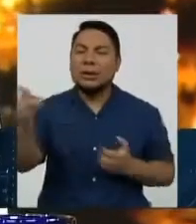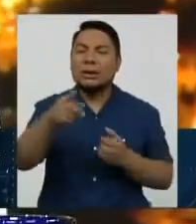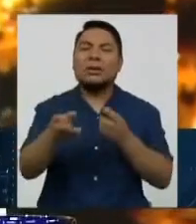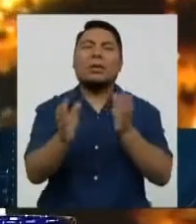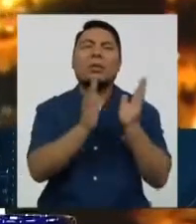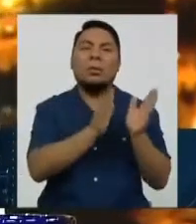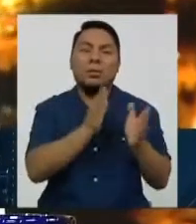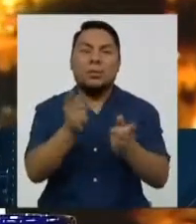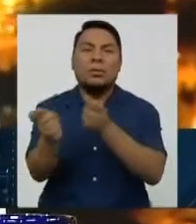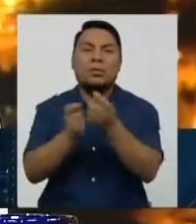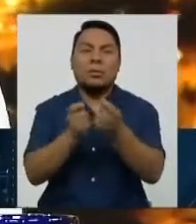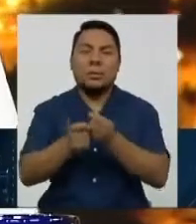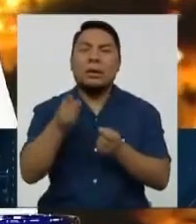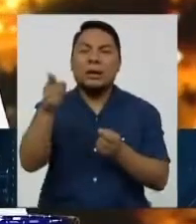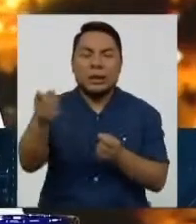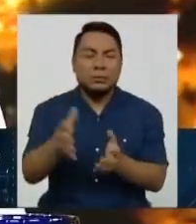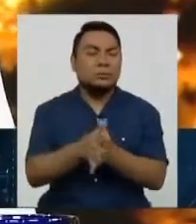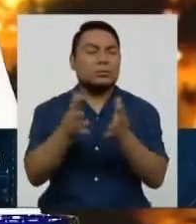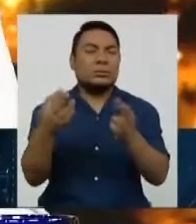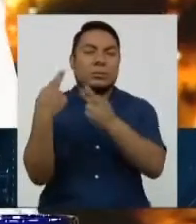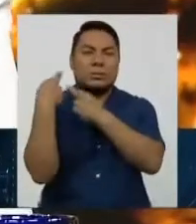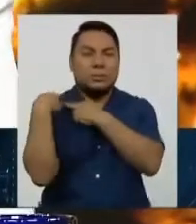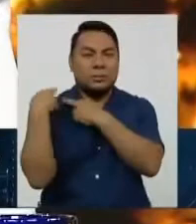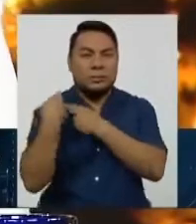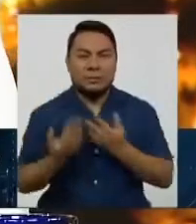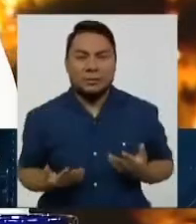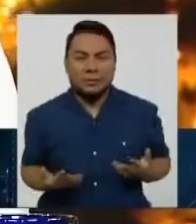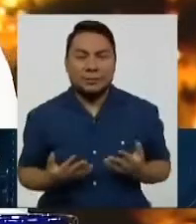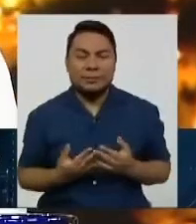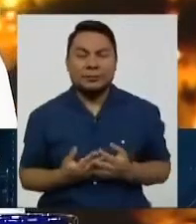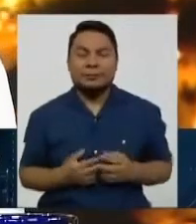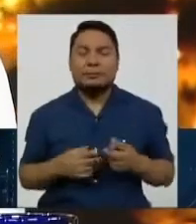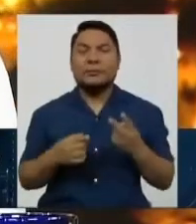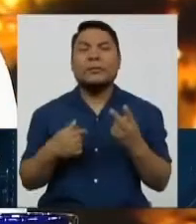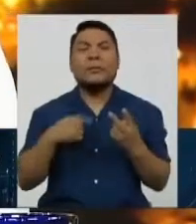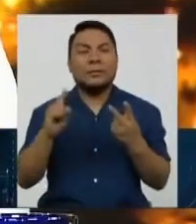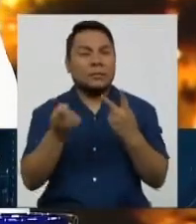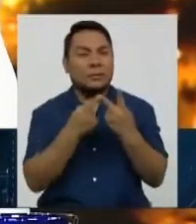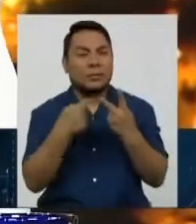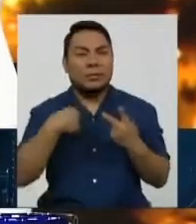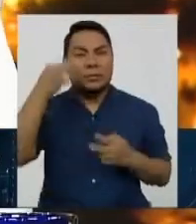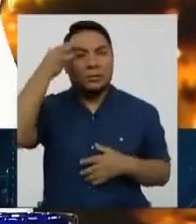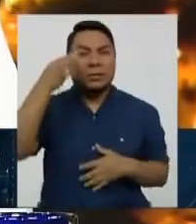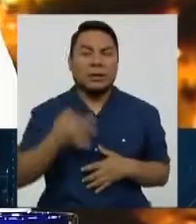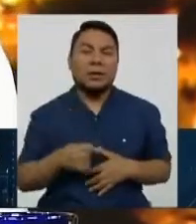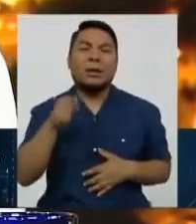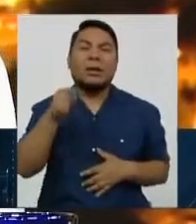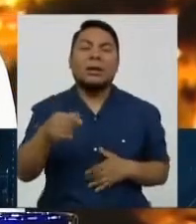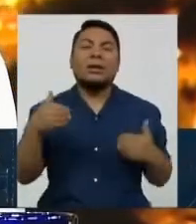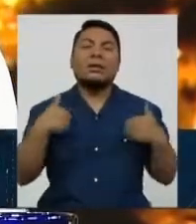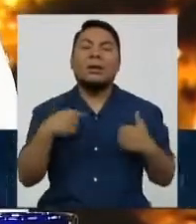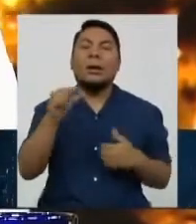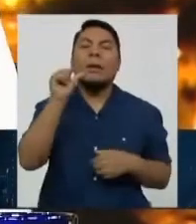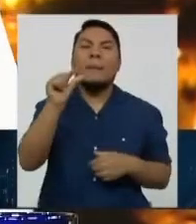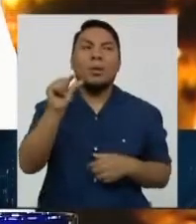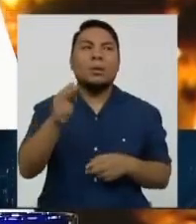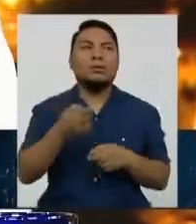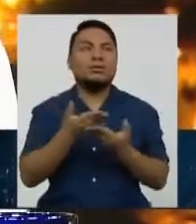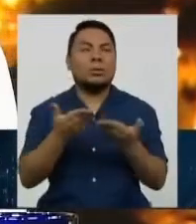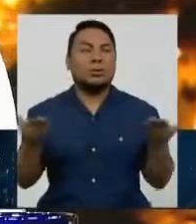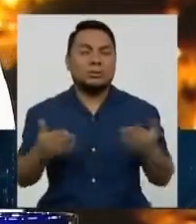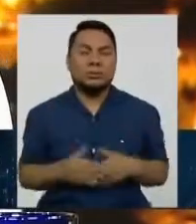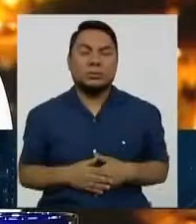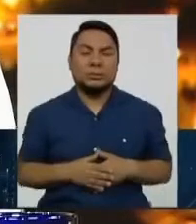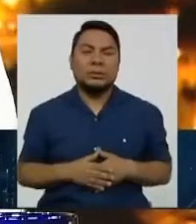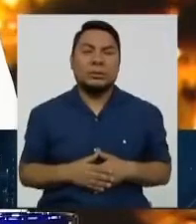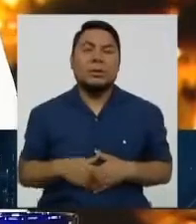especial de responsabilidad primera actitud segundo me parece que tendría que haber algunas pocas cosas pero que nos